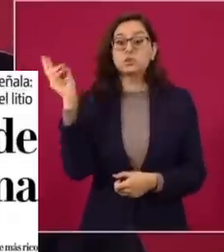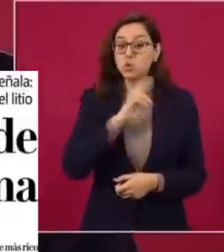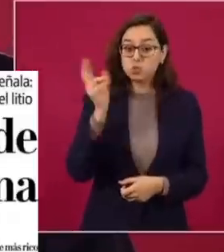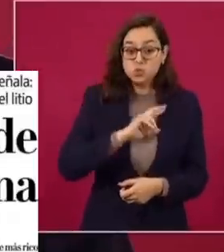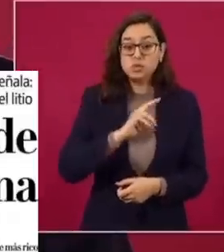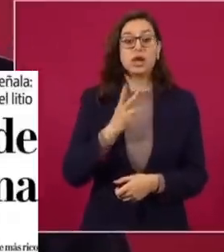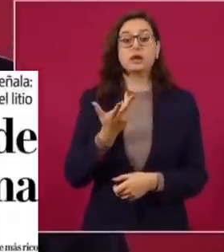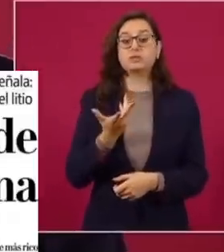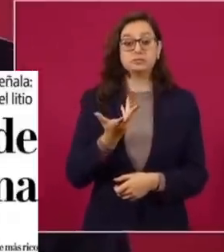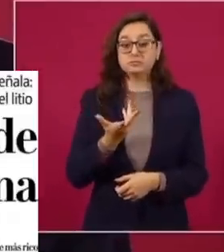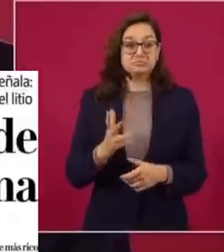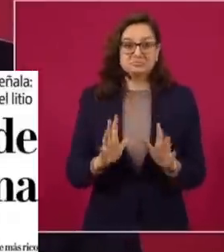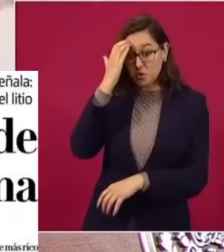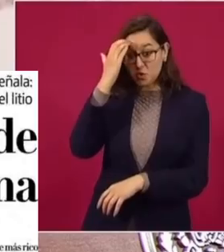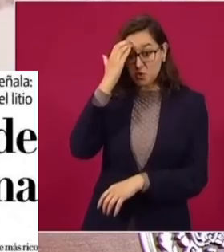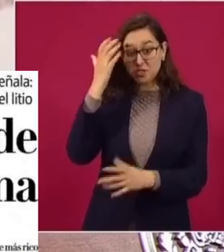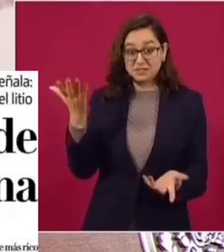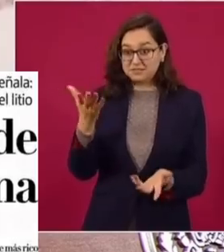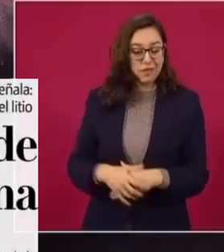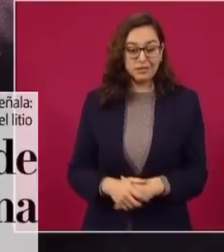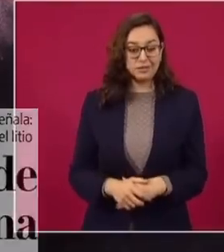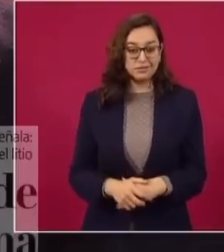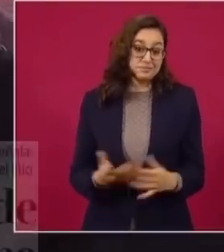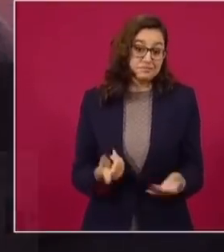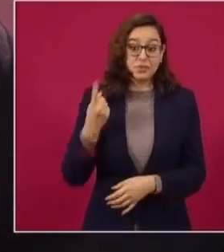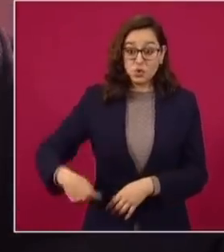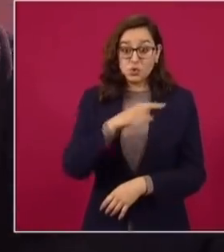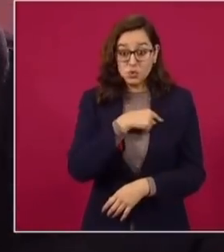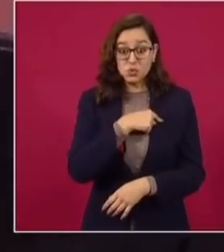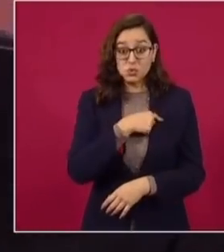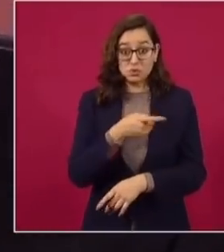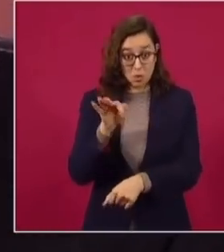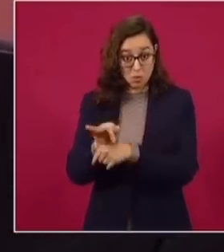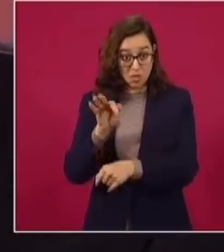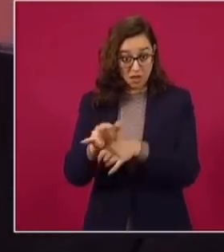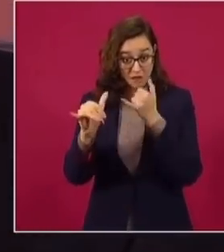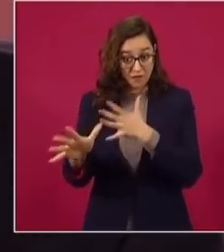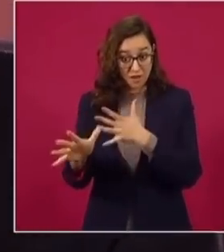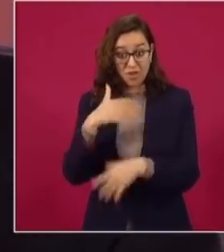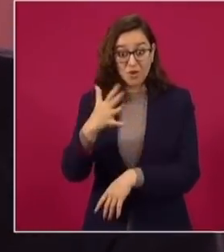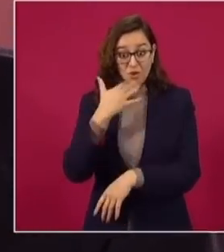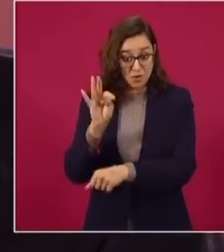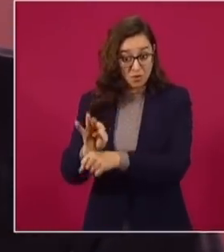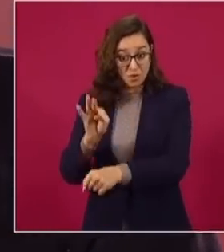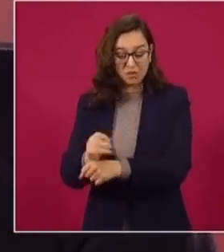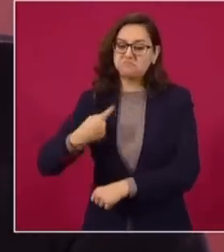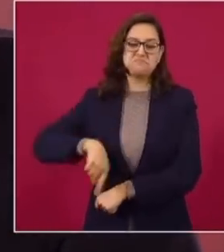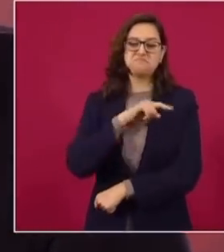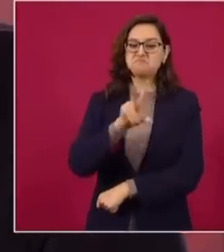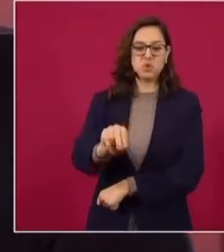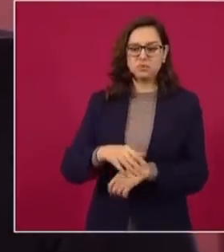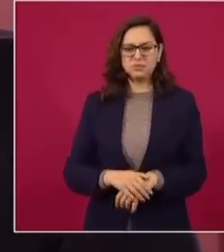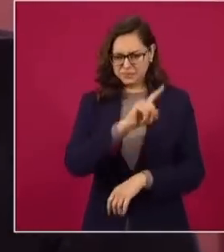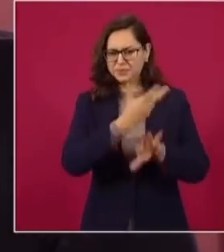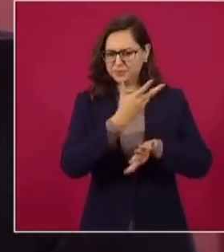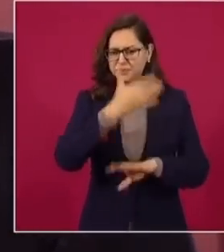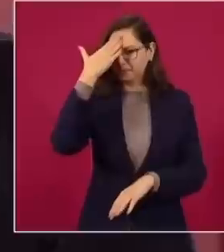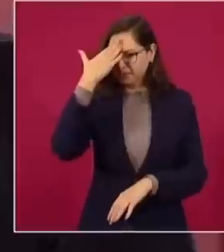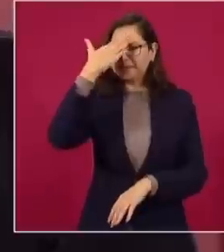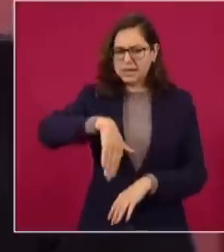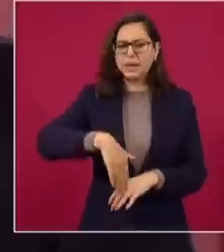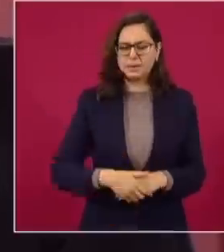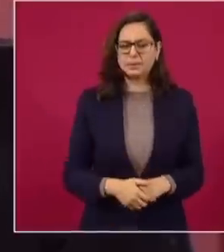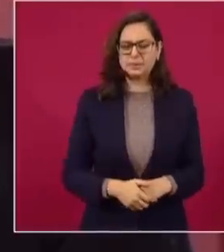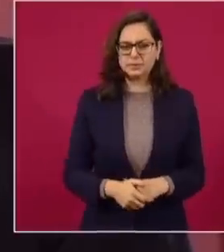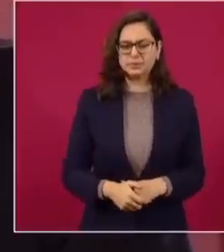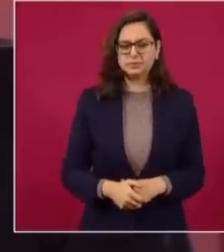Rusia, en cualquier lugar, es un fraude. Y nosotros no protegemos la corrupción. Yo tengo. Eso ya lo saben. Otros datos.